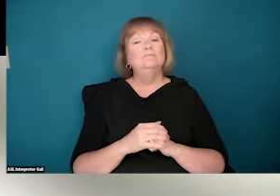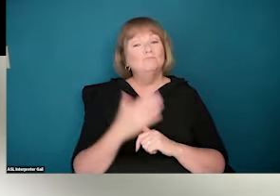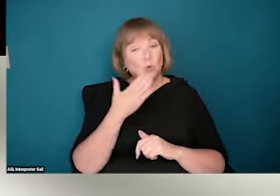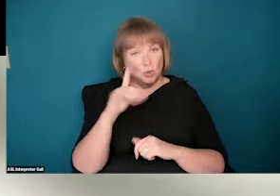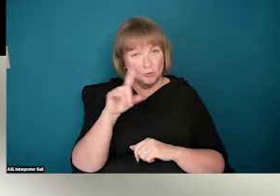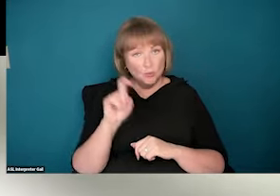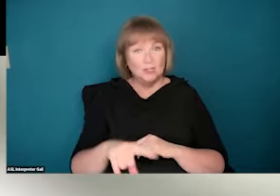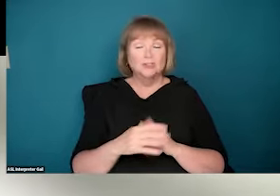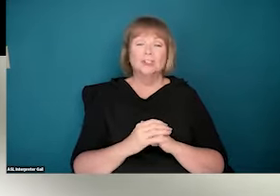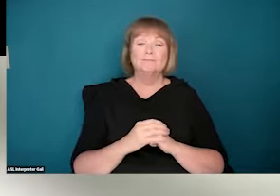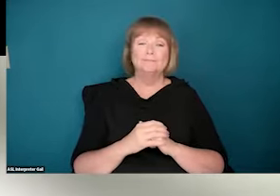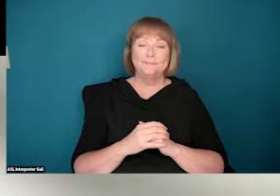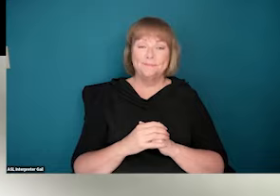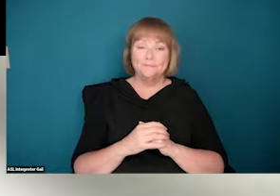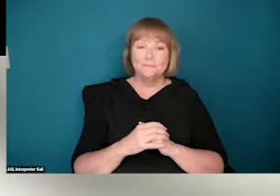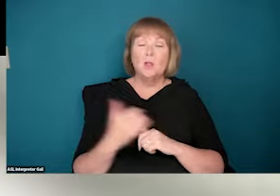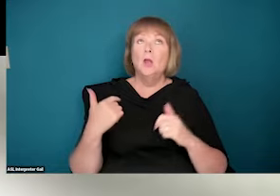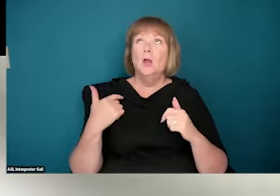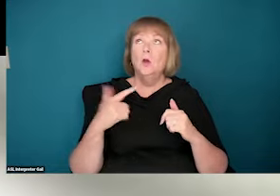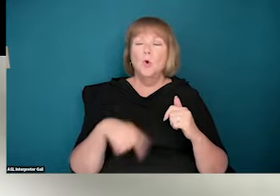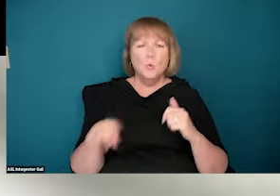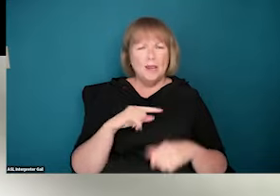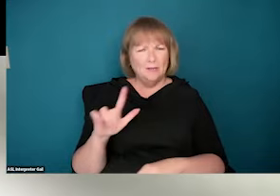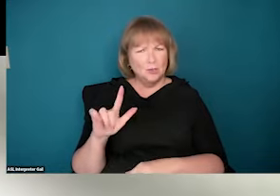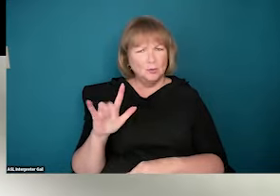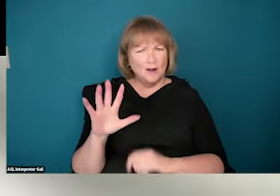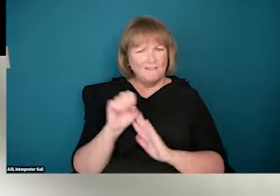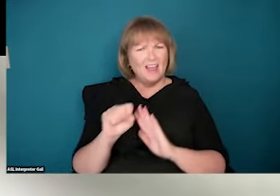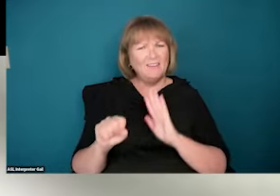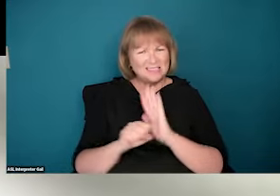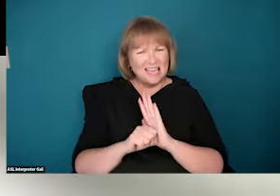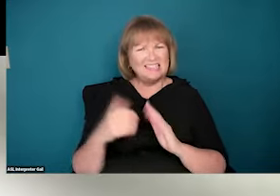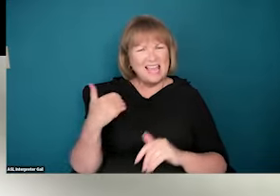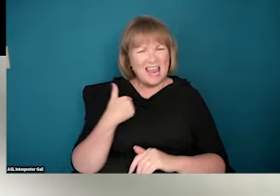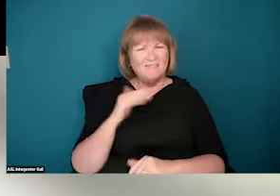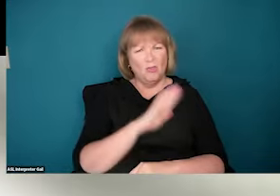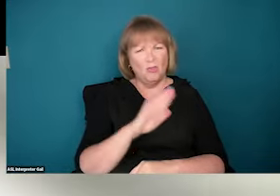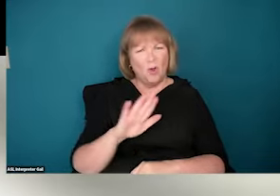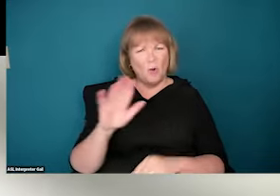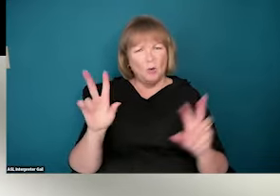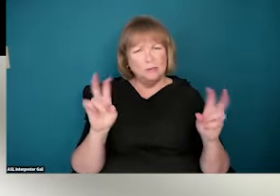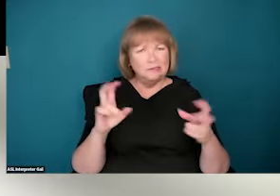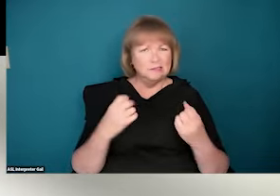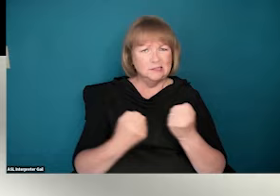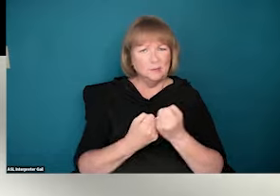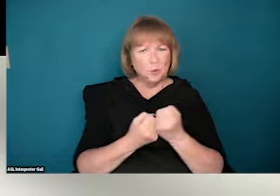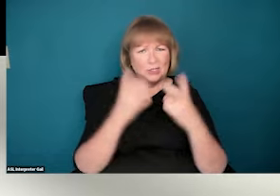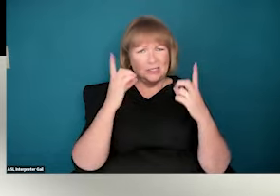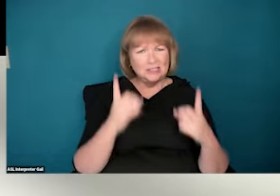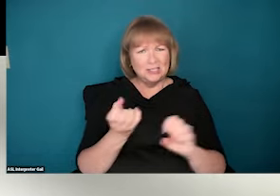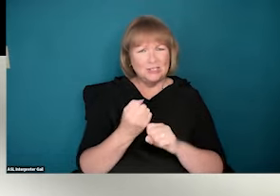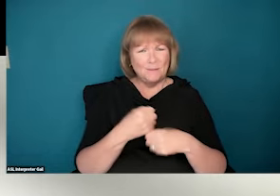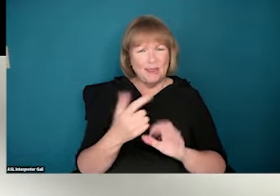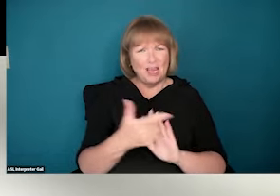Los acuerdos de apoyar decisiones pueden aplicar a todos los estados. Otros estados, buena pregunta.